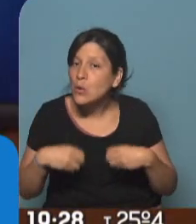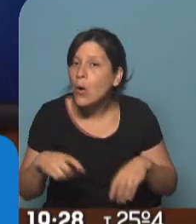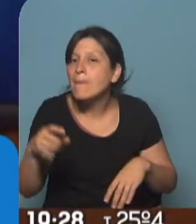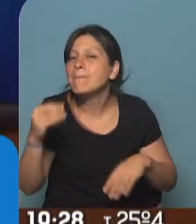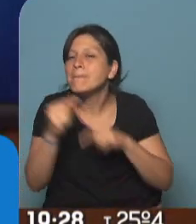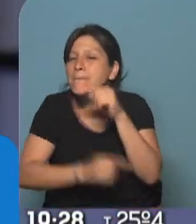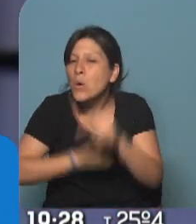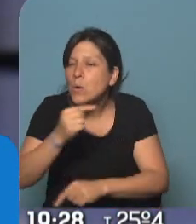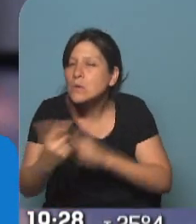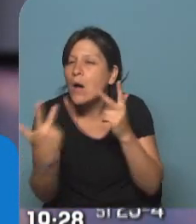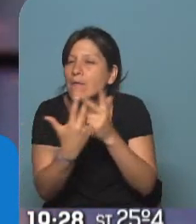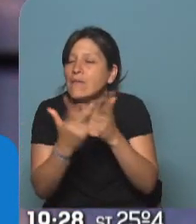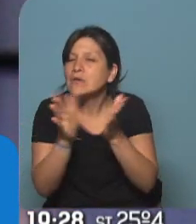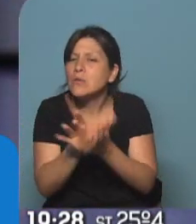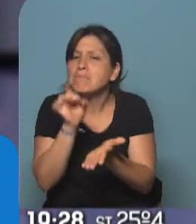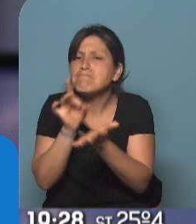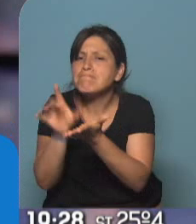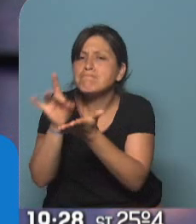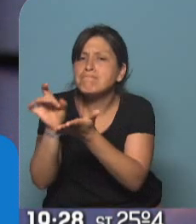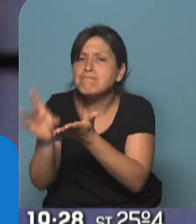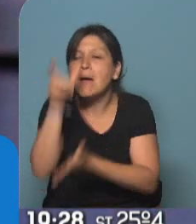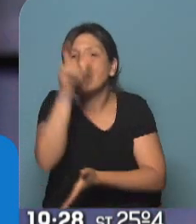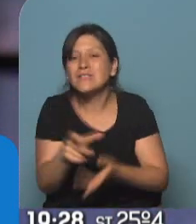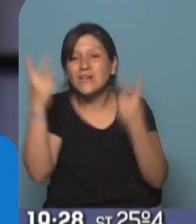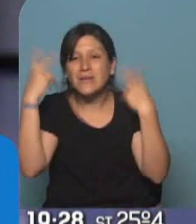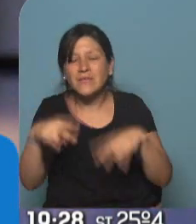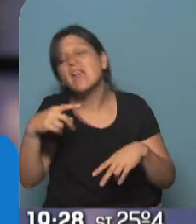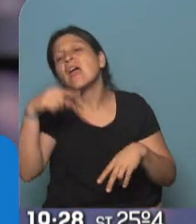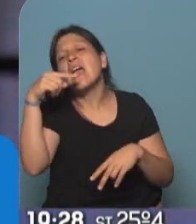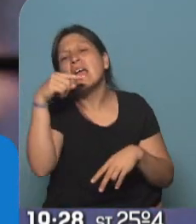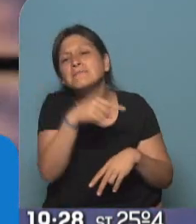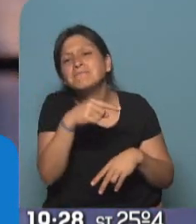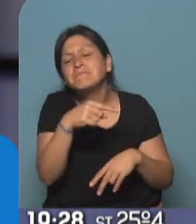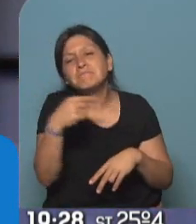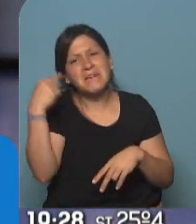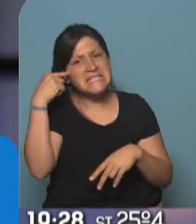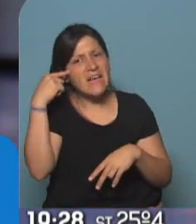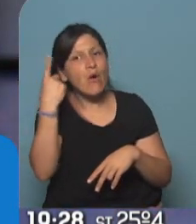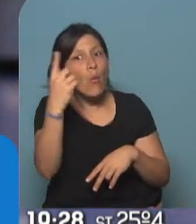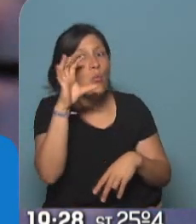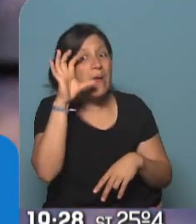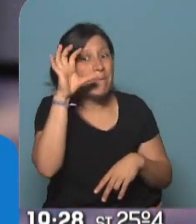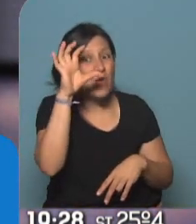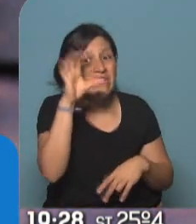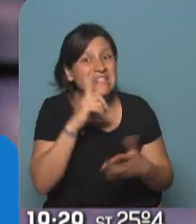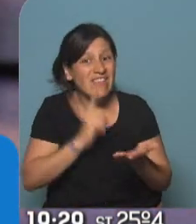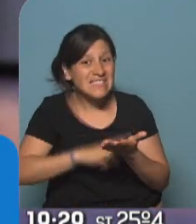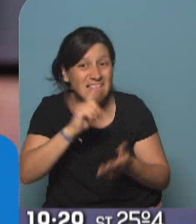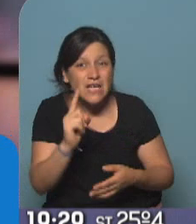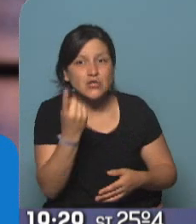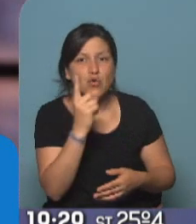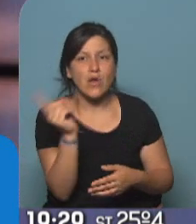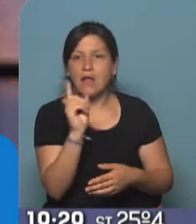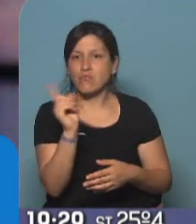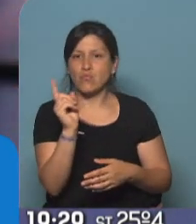del país a los extranjeros que delinquen decía que es anticonstitucional que una provincia porque no tiene la facultad en la constitución nacional de poder